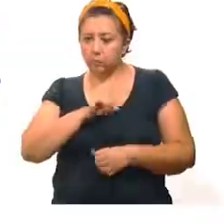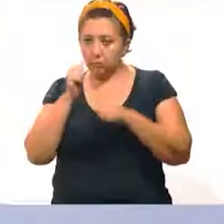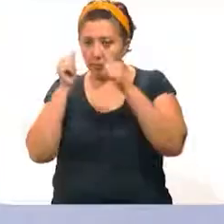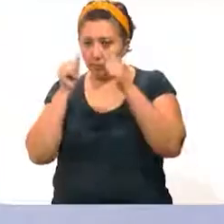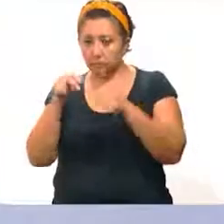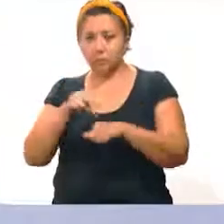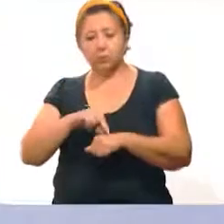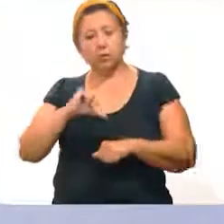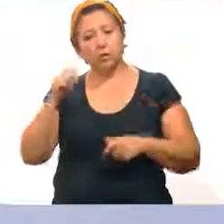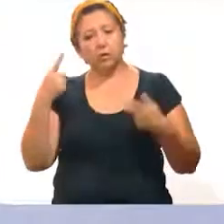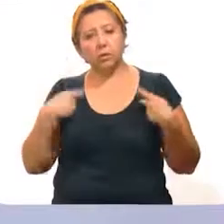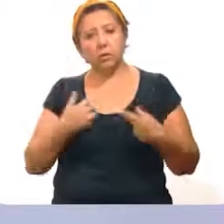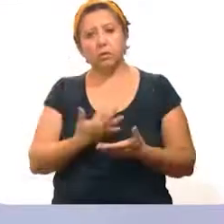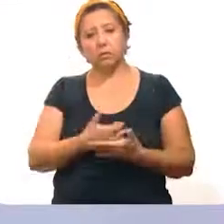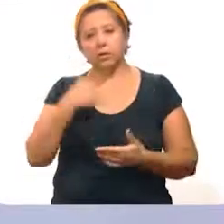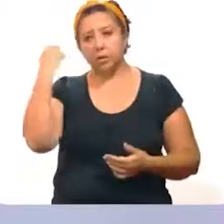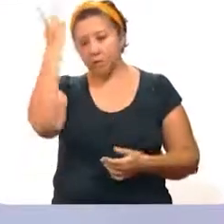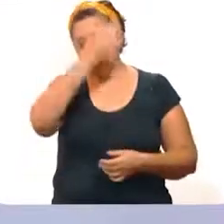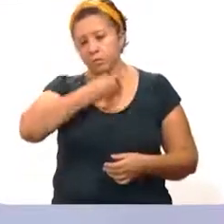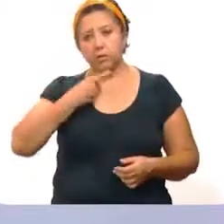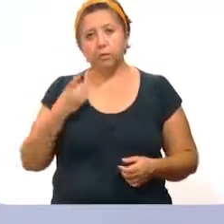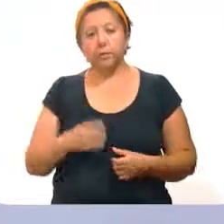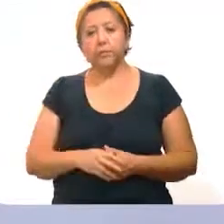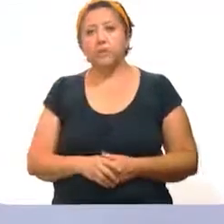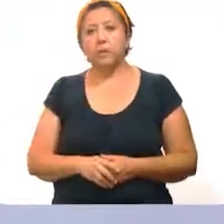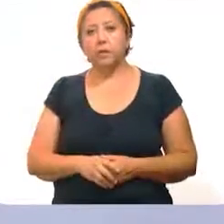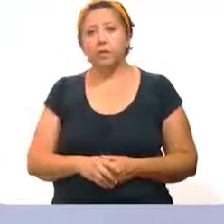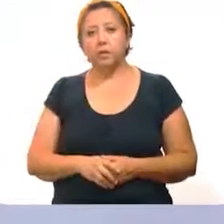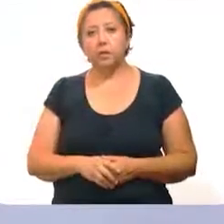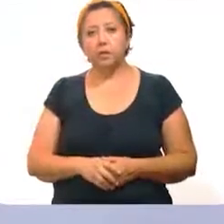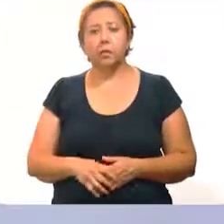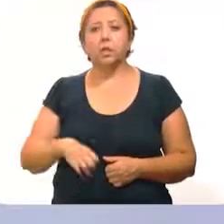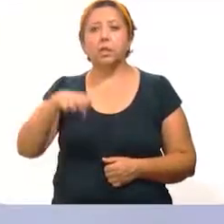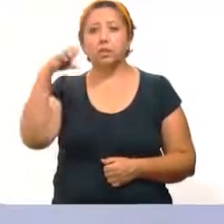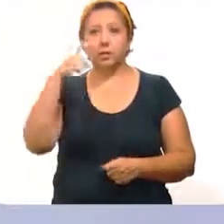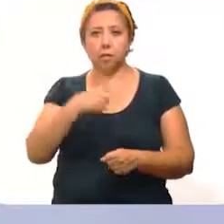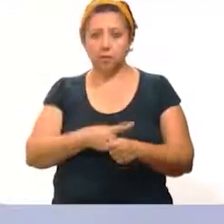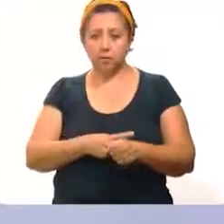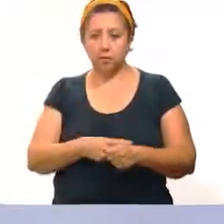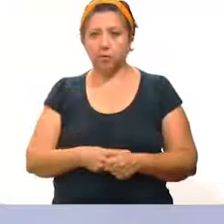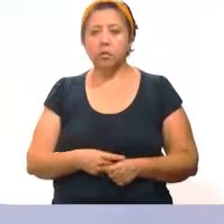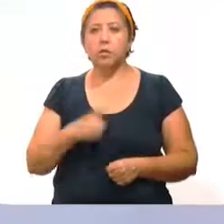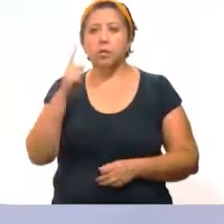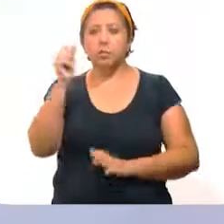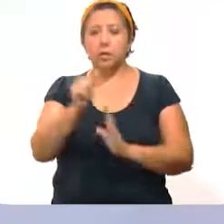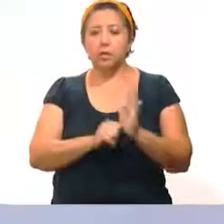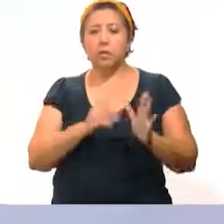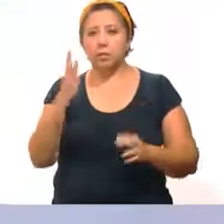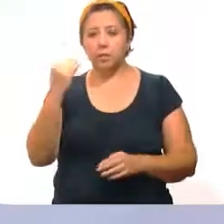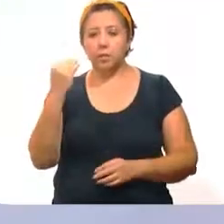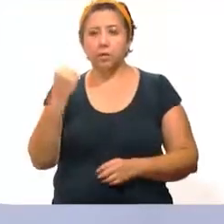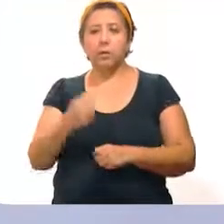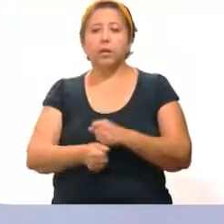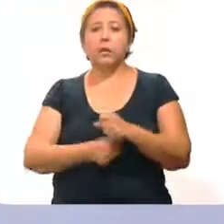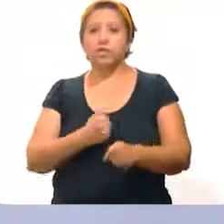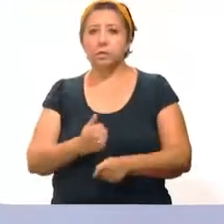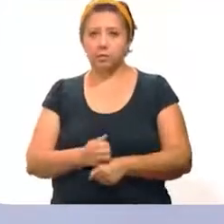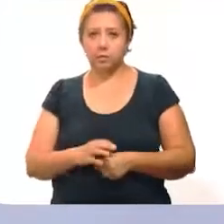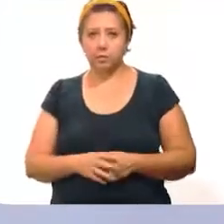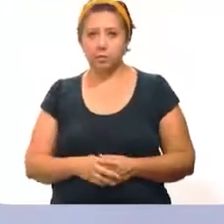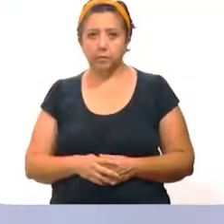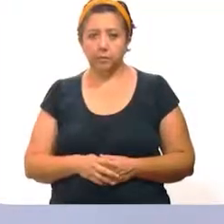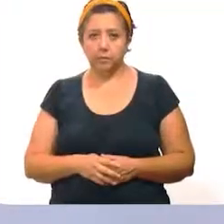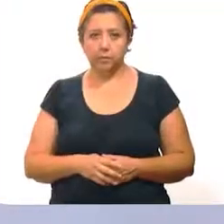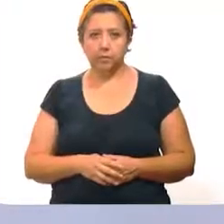total. Hay otros pacientes a la espera de diagnóstico. El rango de edad de los casos es de 1 mes a 99